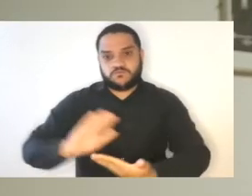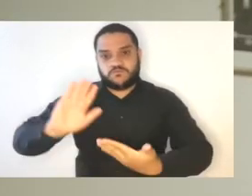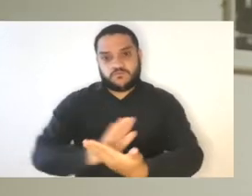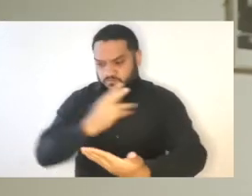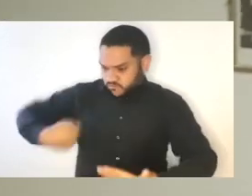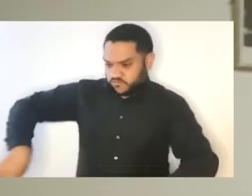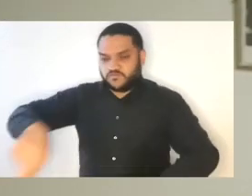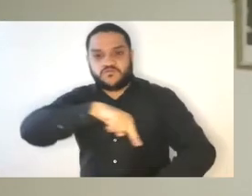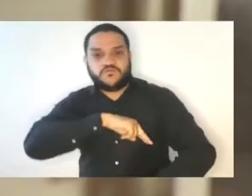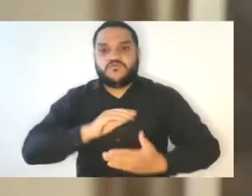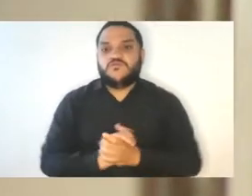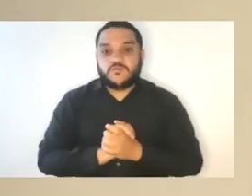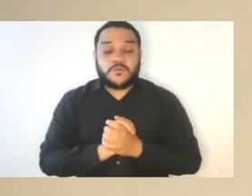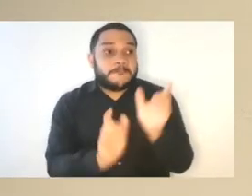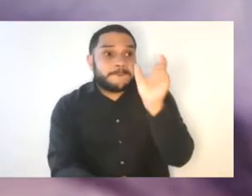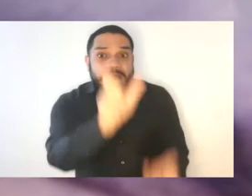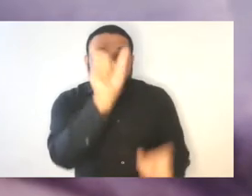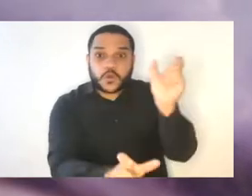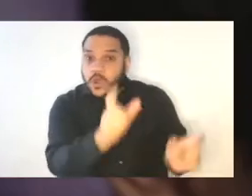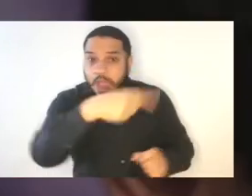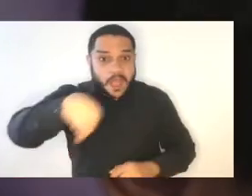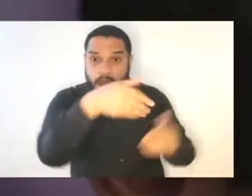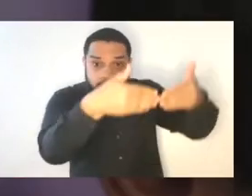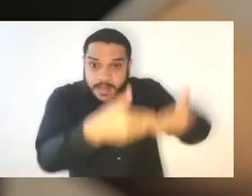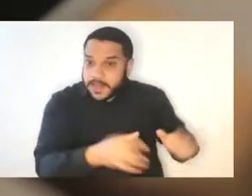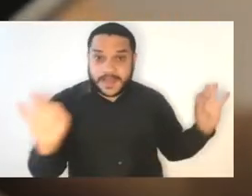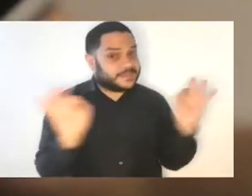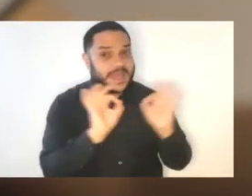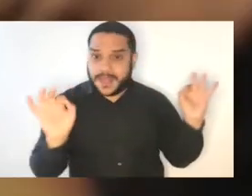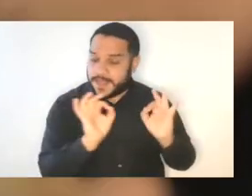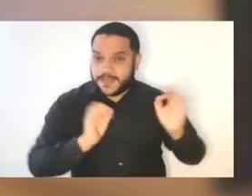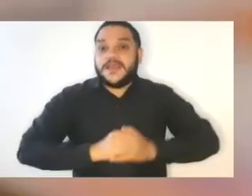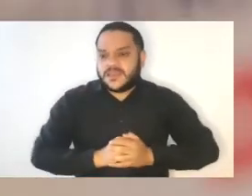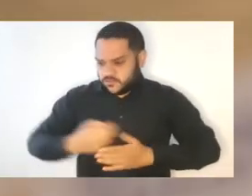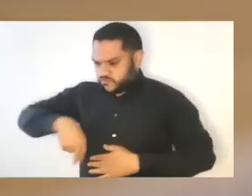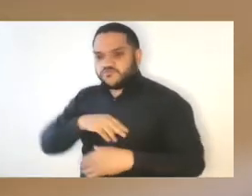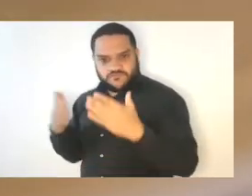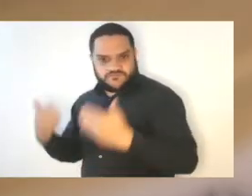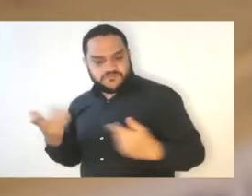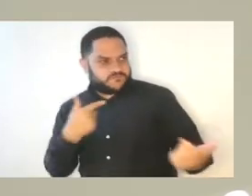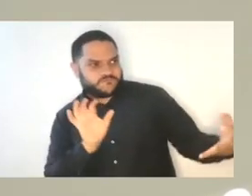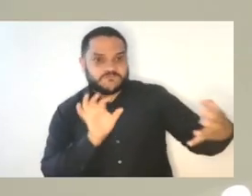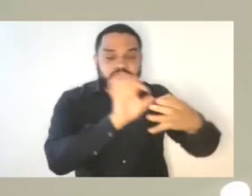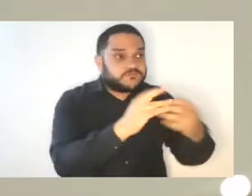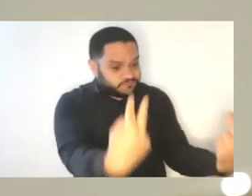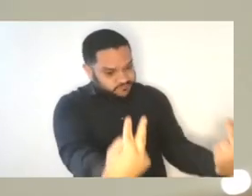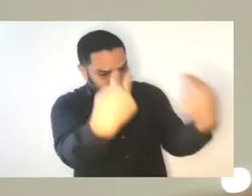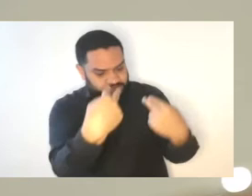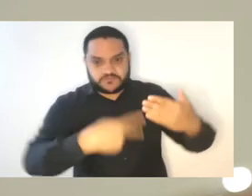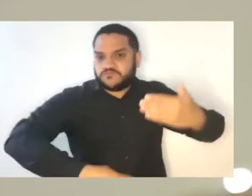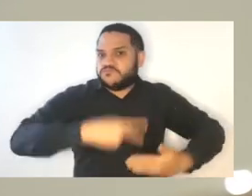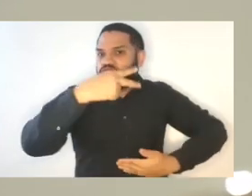plenos para poder, digamos, hacer esta labor musical, así, real, efectiva, donde estemos